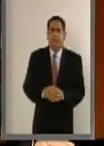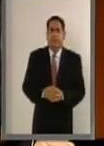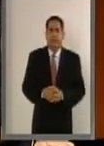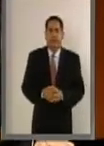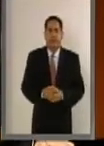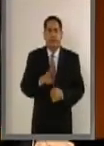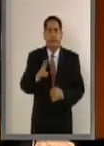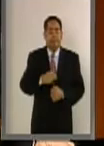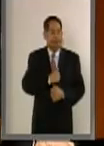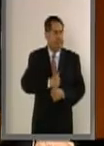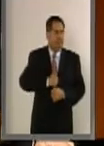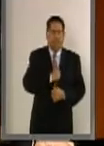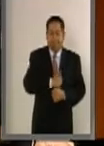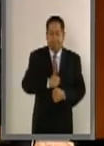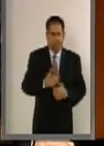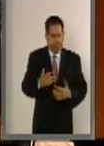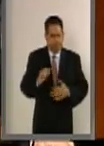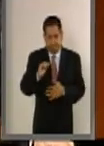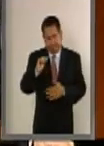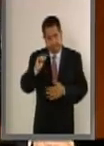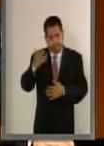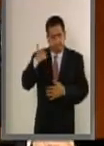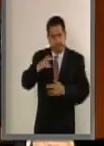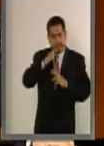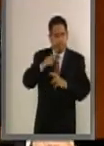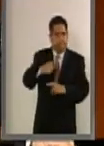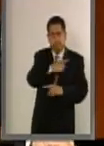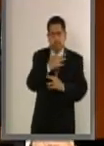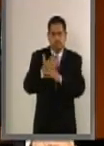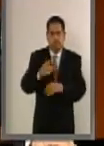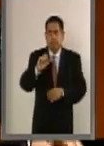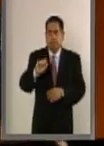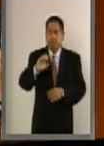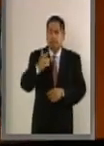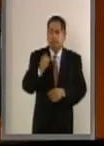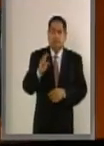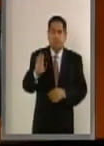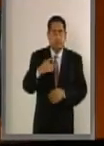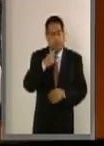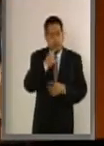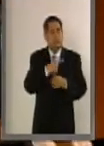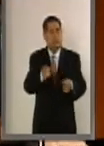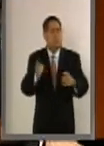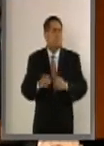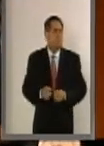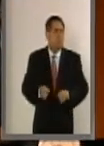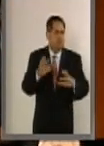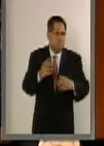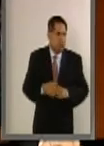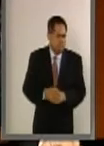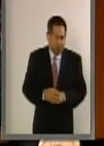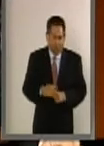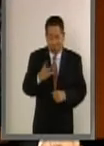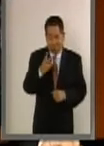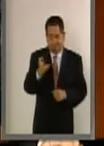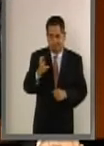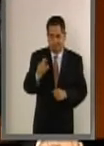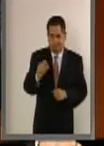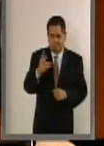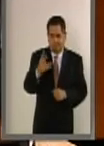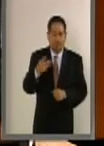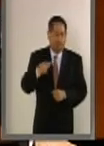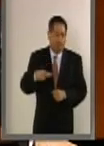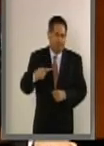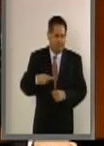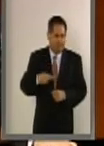Desgraciadamente, ante el último reporte de la Secretaría de Gobernación, tenemos un número de 324